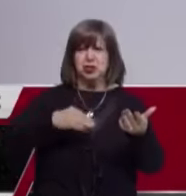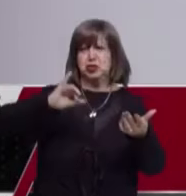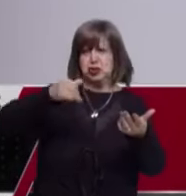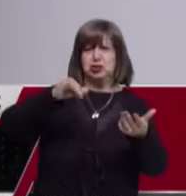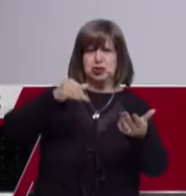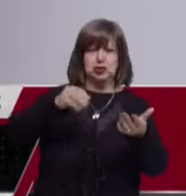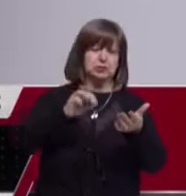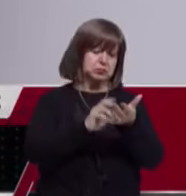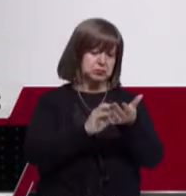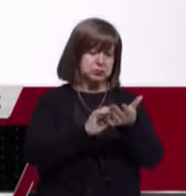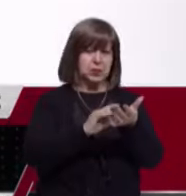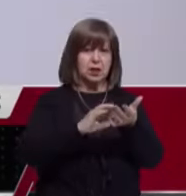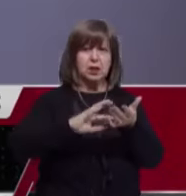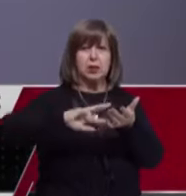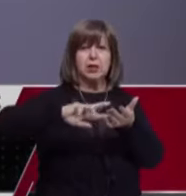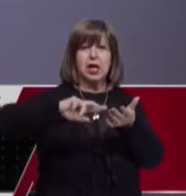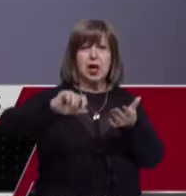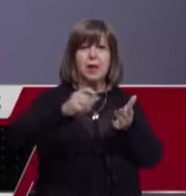esto nos comentaban.